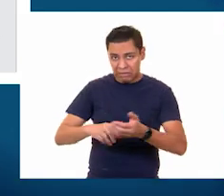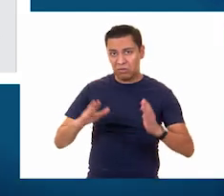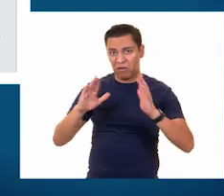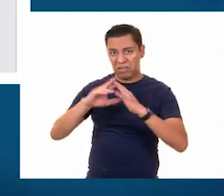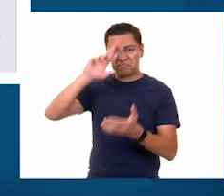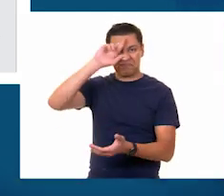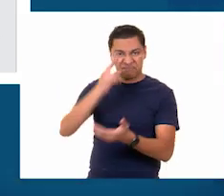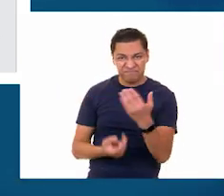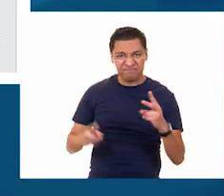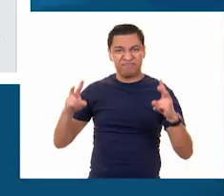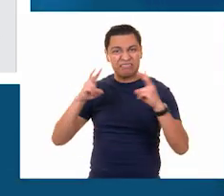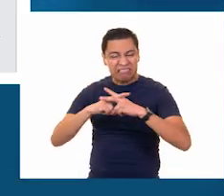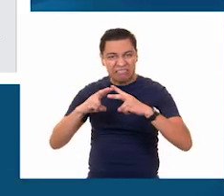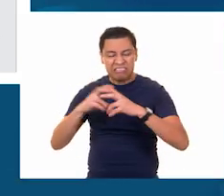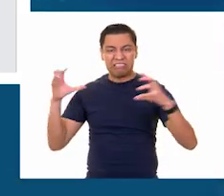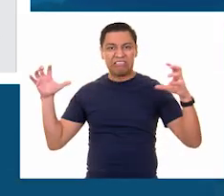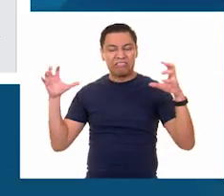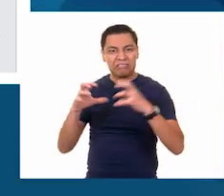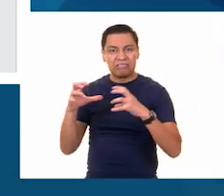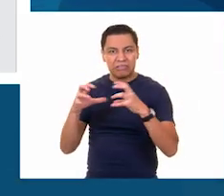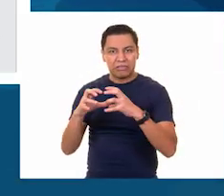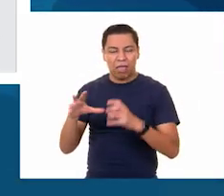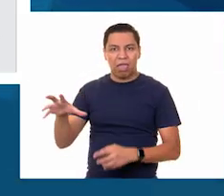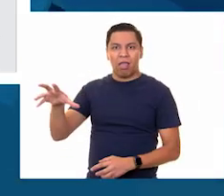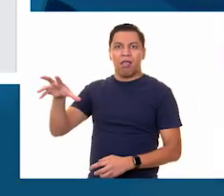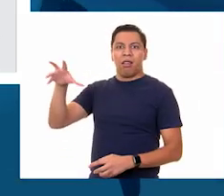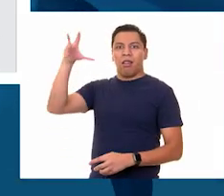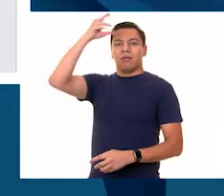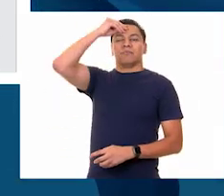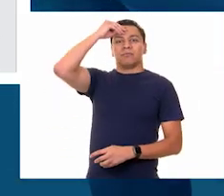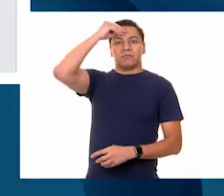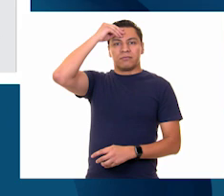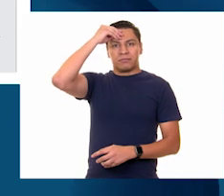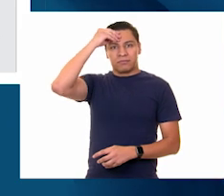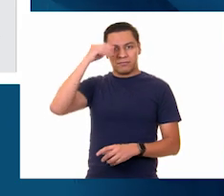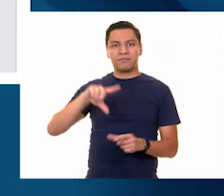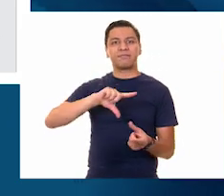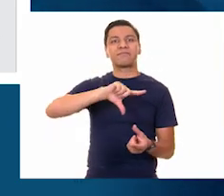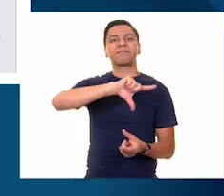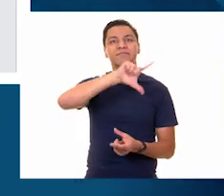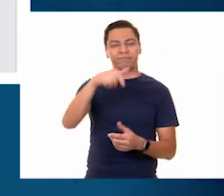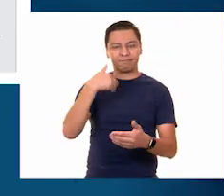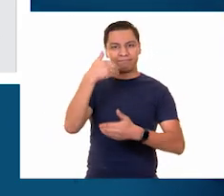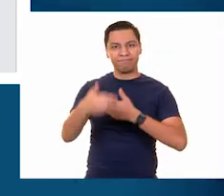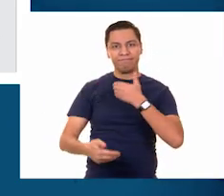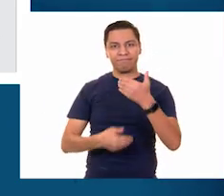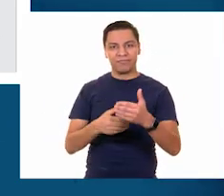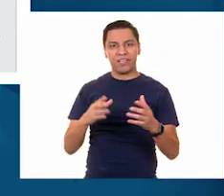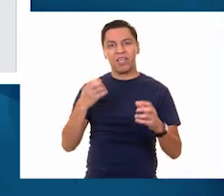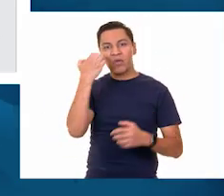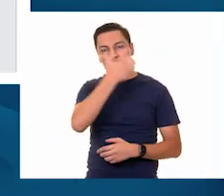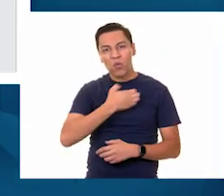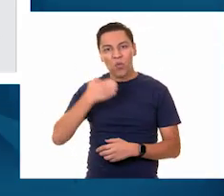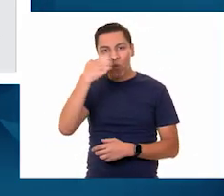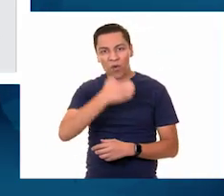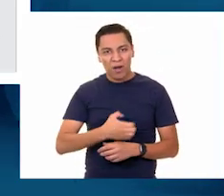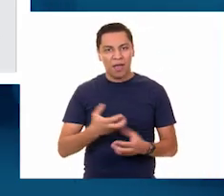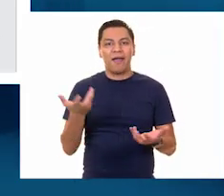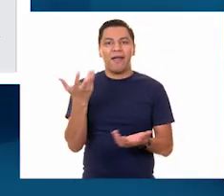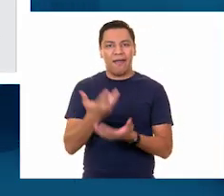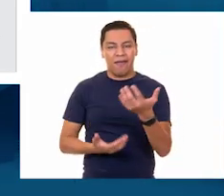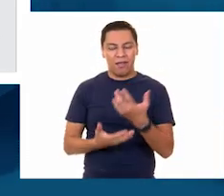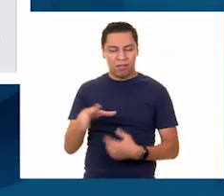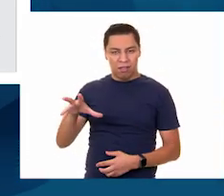genera que los alumnos imiten dichas conductas, ¿no? Y bueno, ahí vienen más ejemplos, entre otros más. Además, Juan Carlos, en